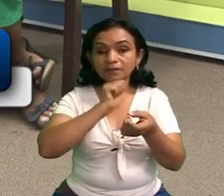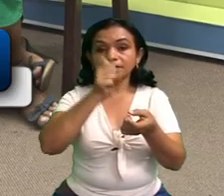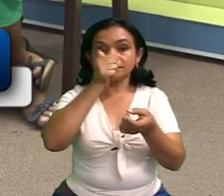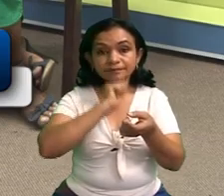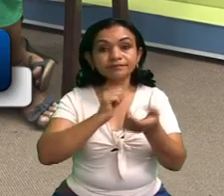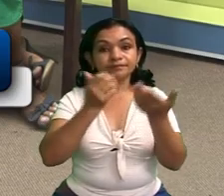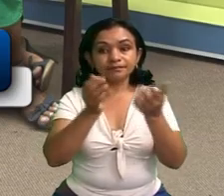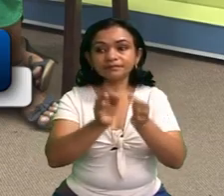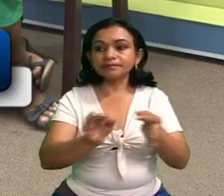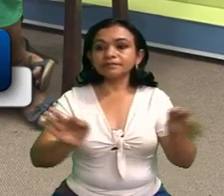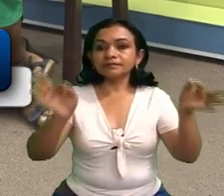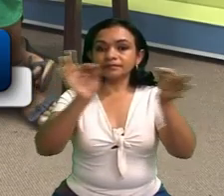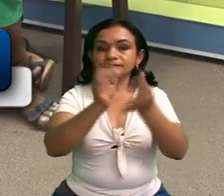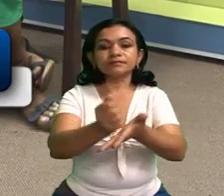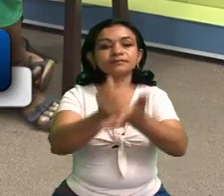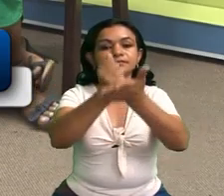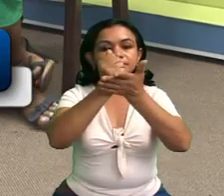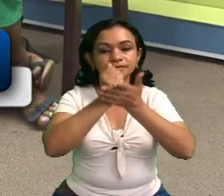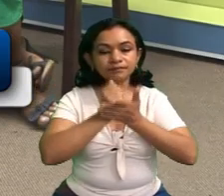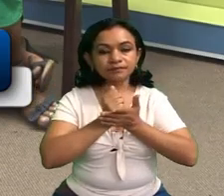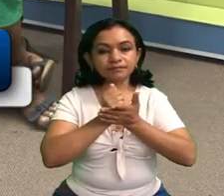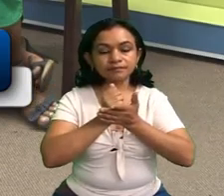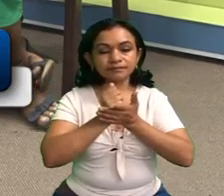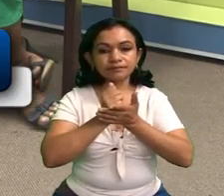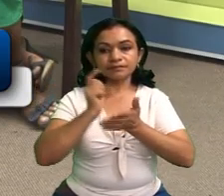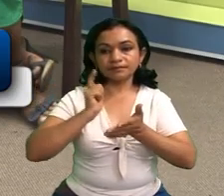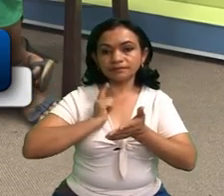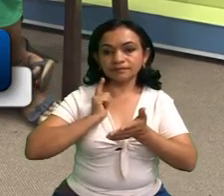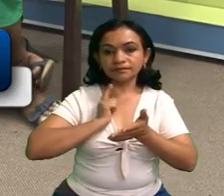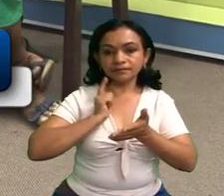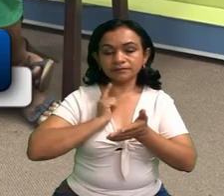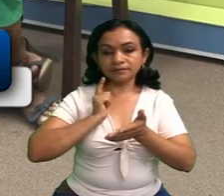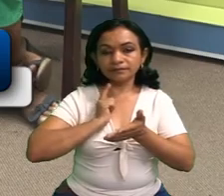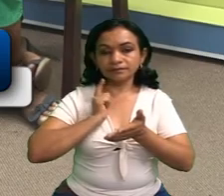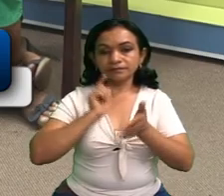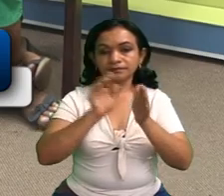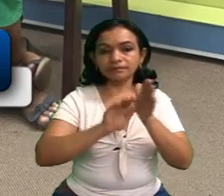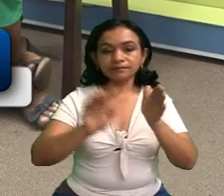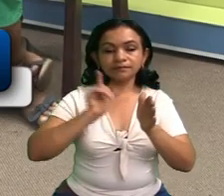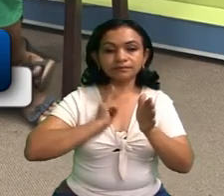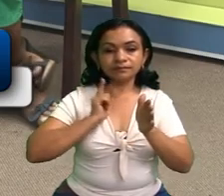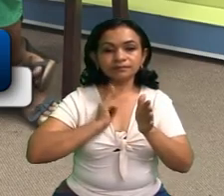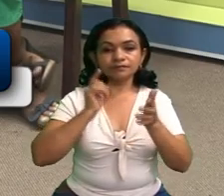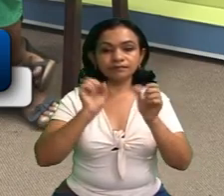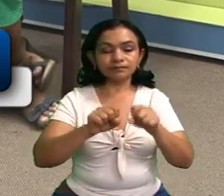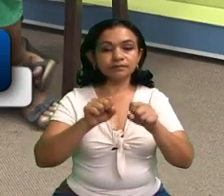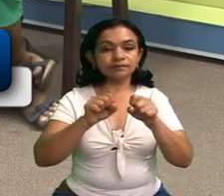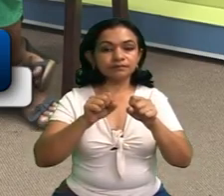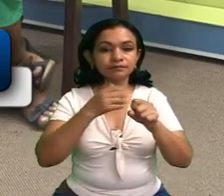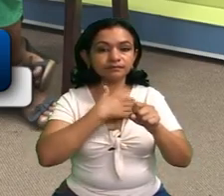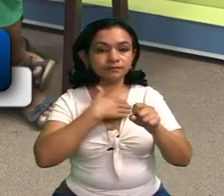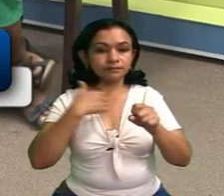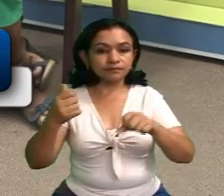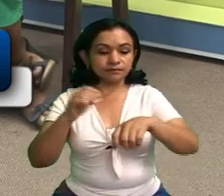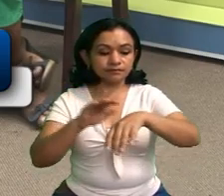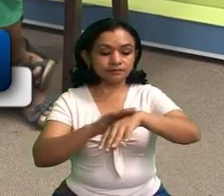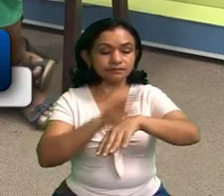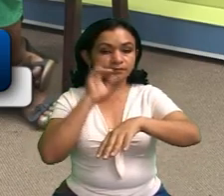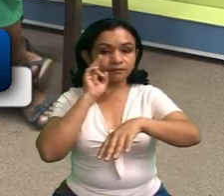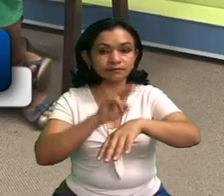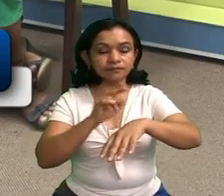realmente nos van a ayudar a que las que tenemos o que somos más propensas a tener celulitis, obviamente mejoren la apariencia de nuestra